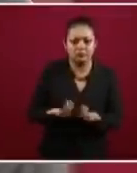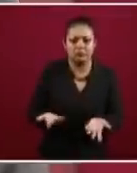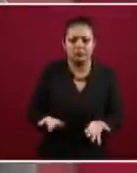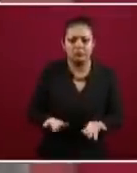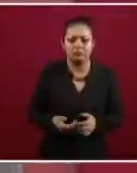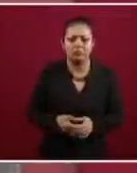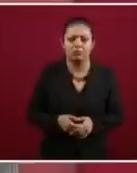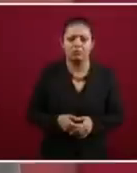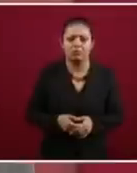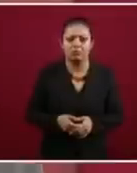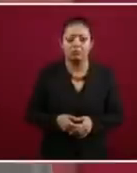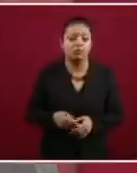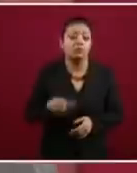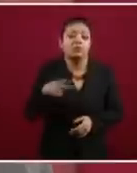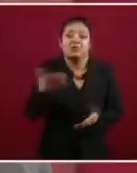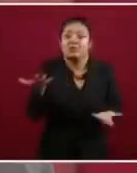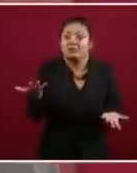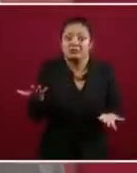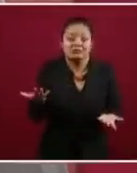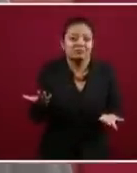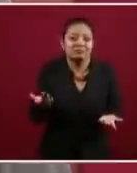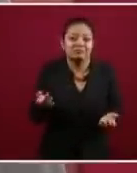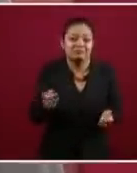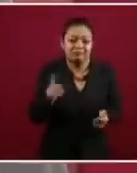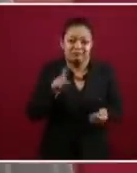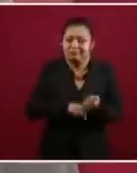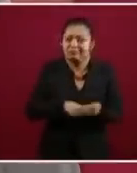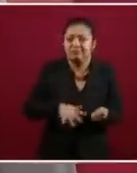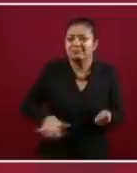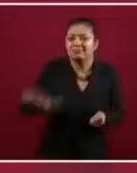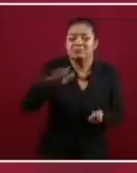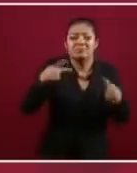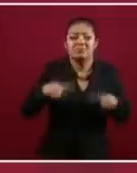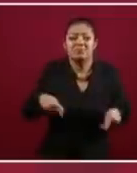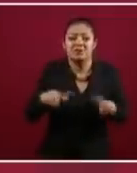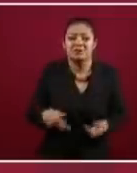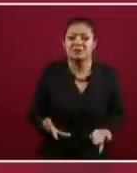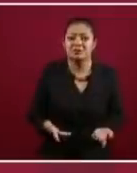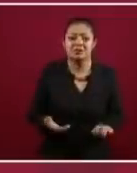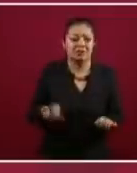Pero bueno, así es nuestra sociedad y así es la democracia.